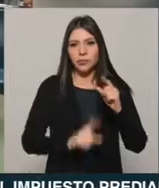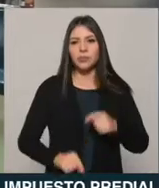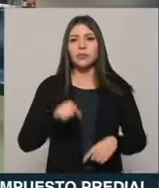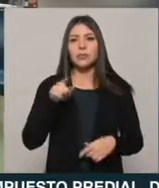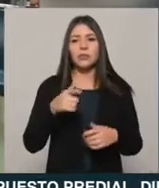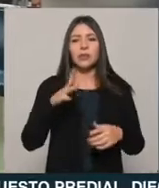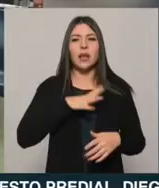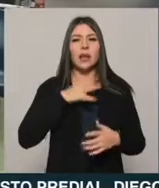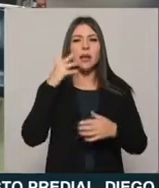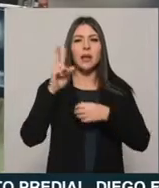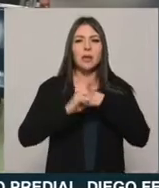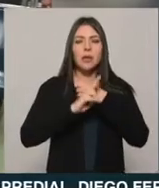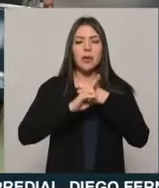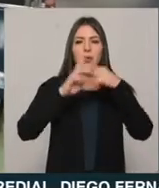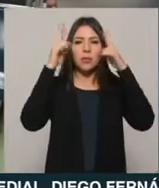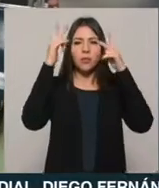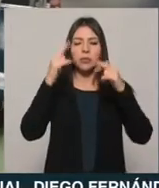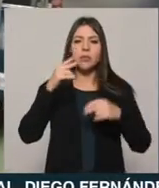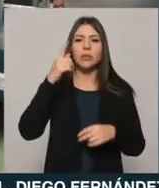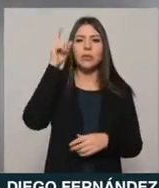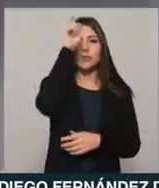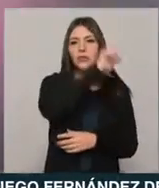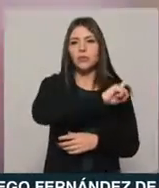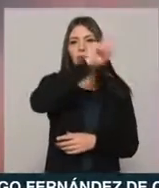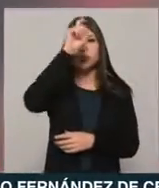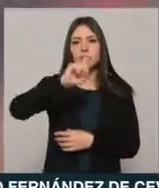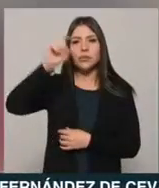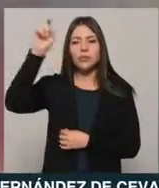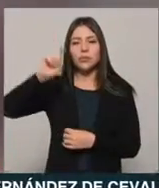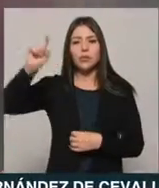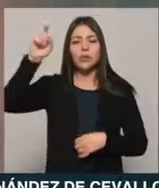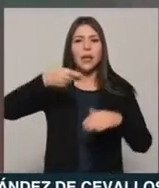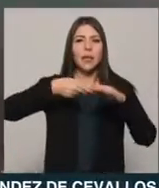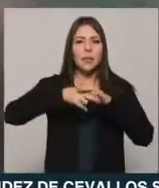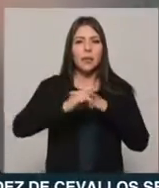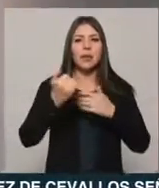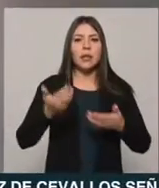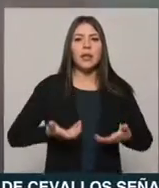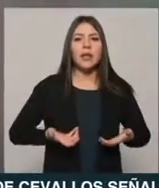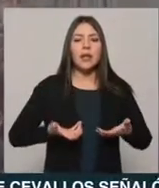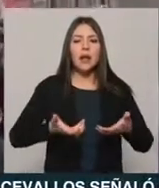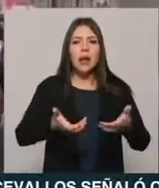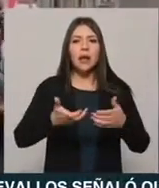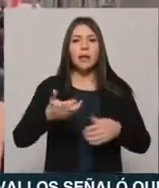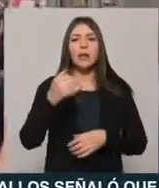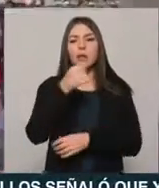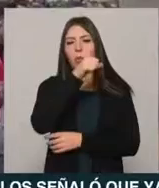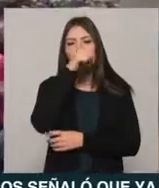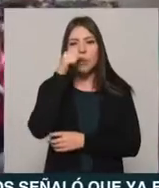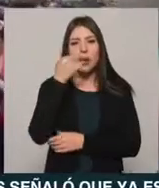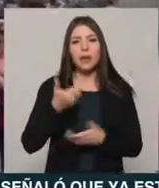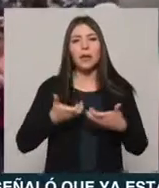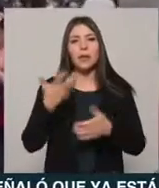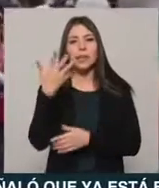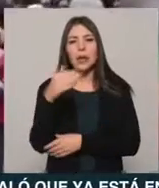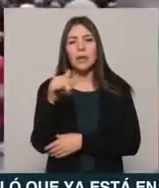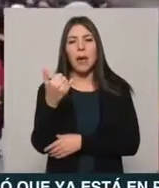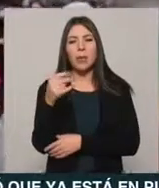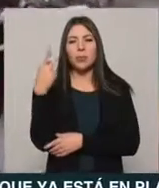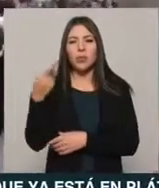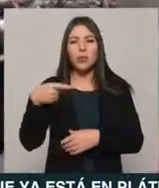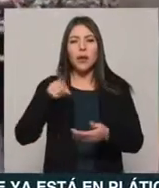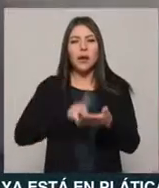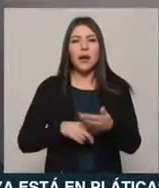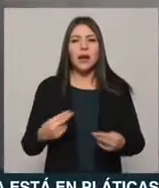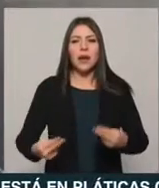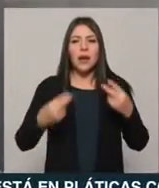rotos y pintas en estaciones del metro y en diversos comercios de las calles Juárez y 5 de Mayo. También un hombre resultó herido en